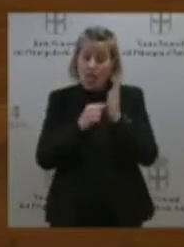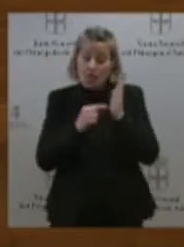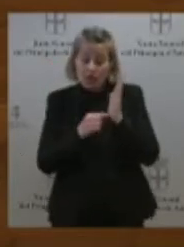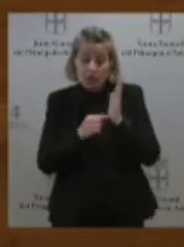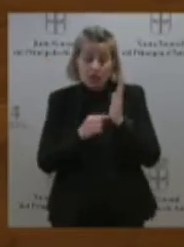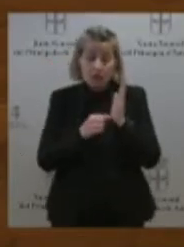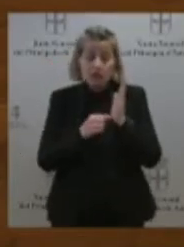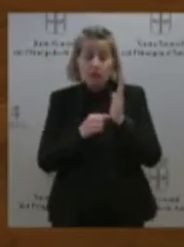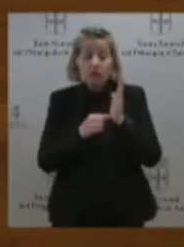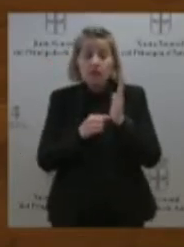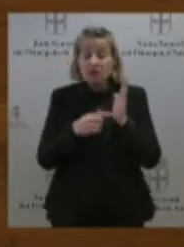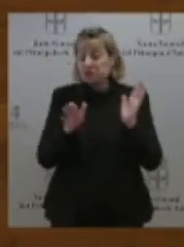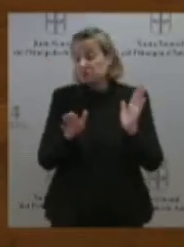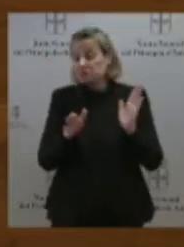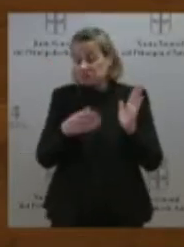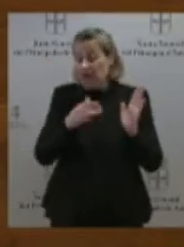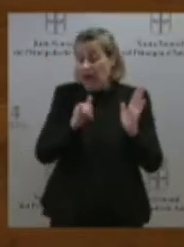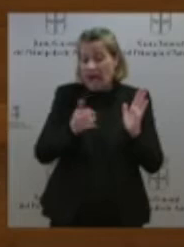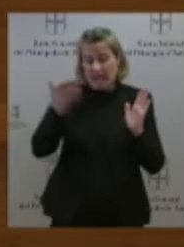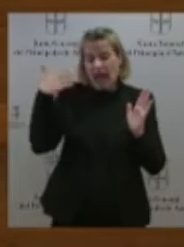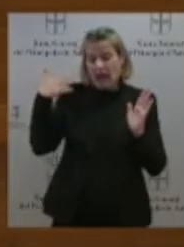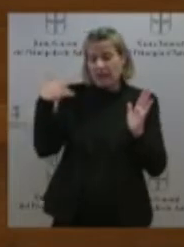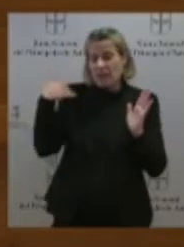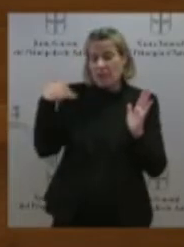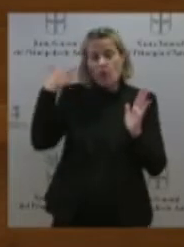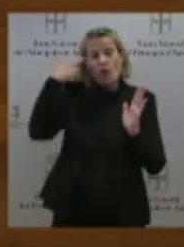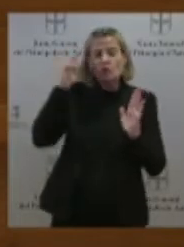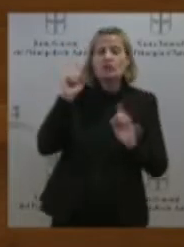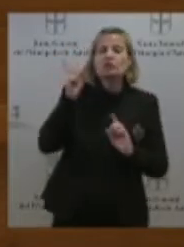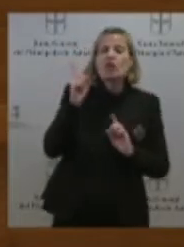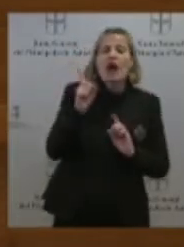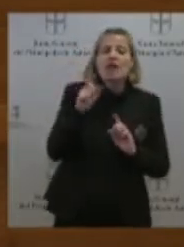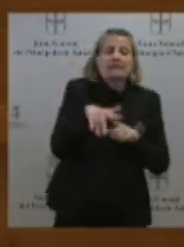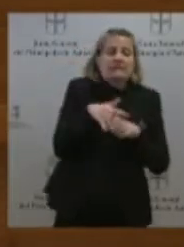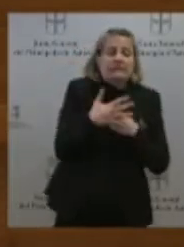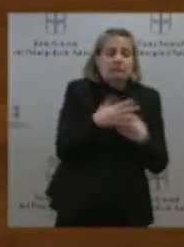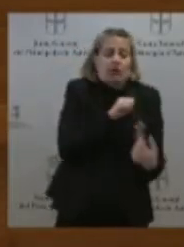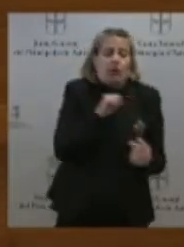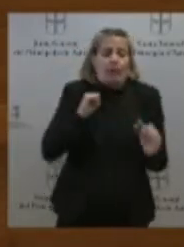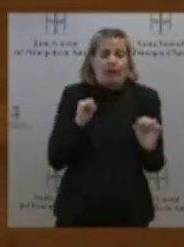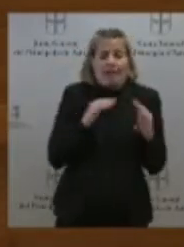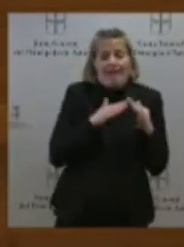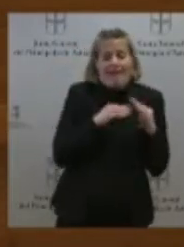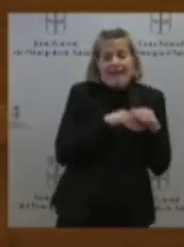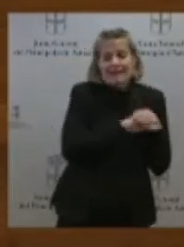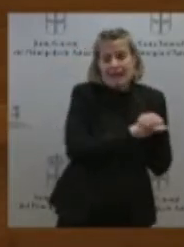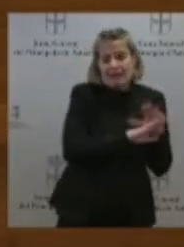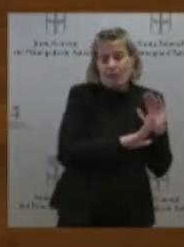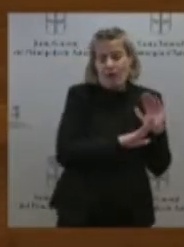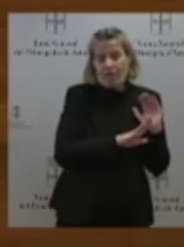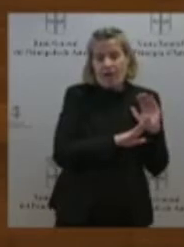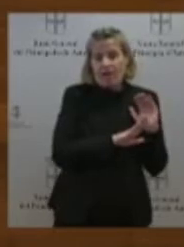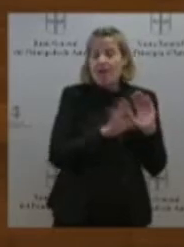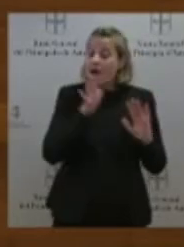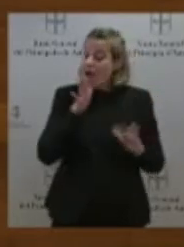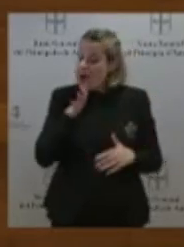El suicidio era un asunto privado sobre el que se guardaba un educado silencio. Los expertos cuestionan hoy que el principio del pudor sea el mejor